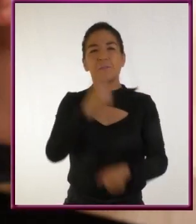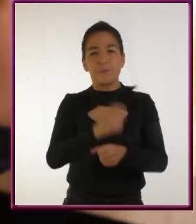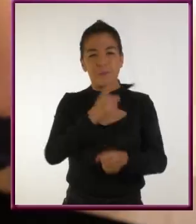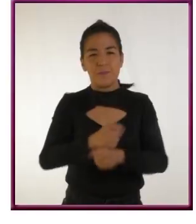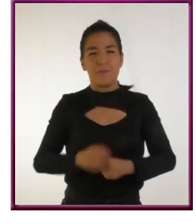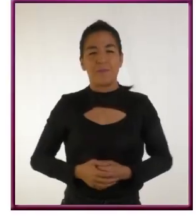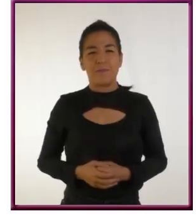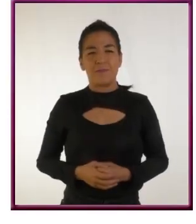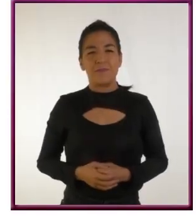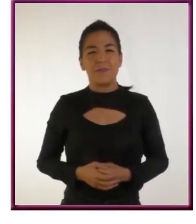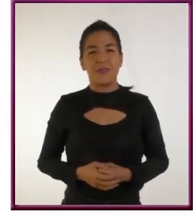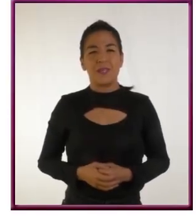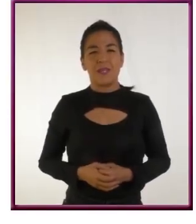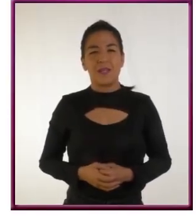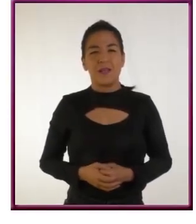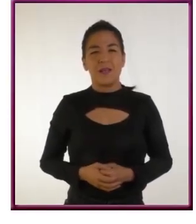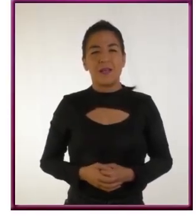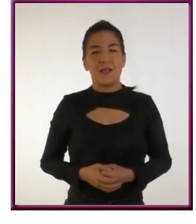tablas